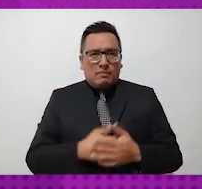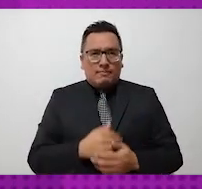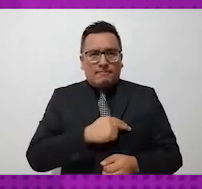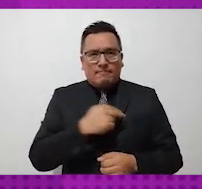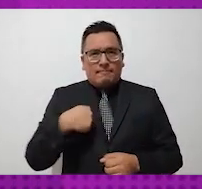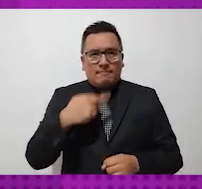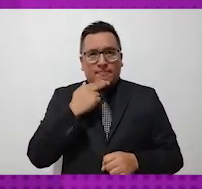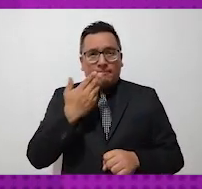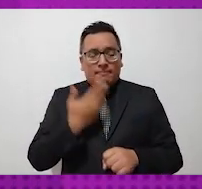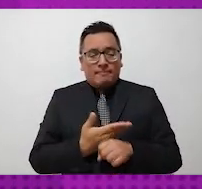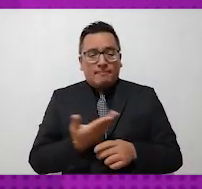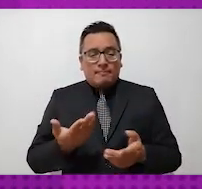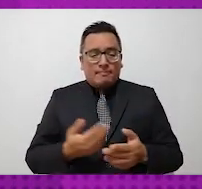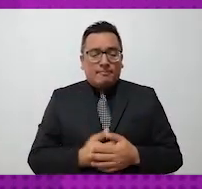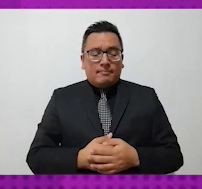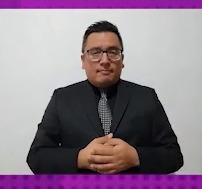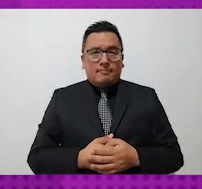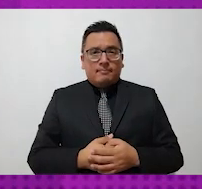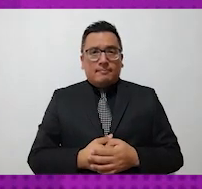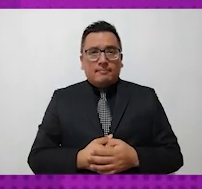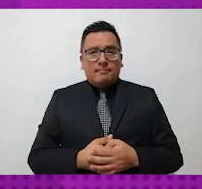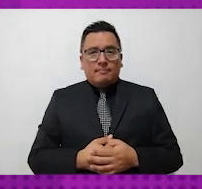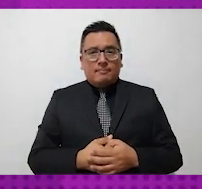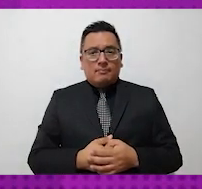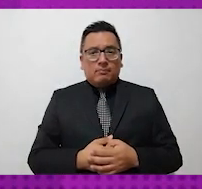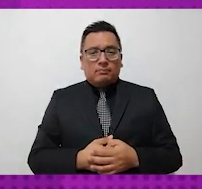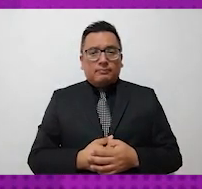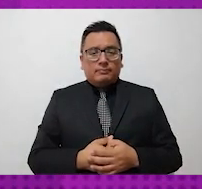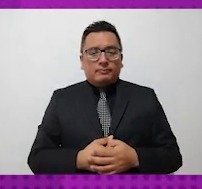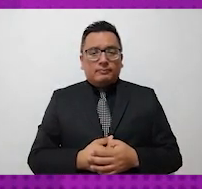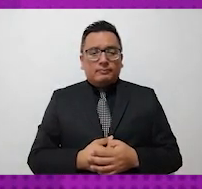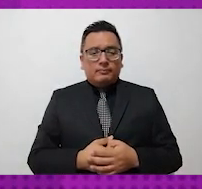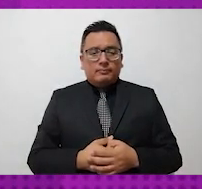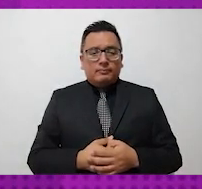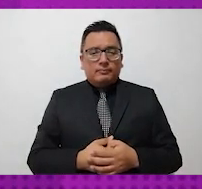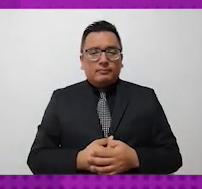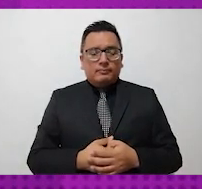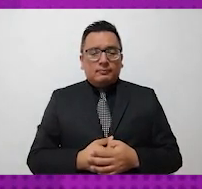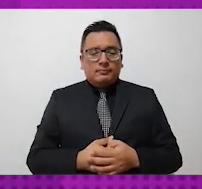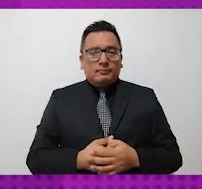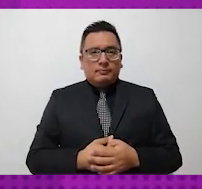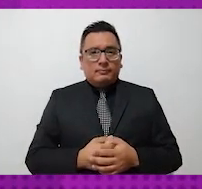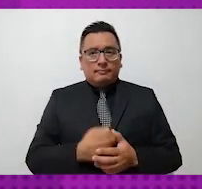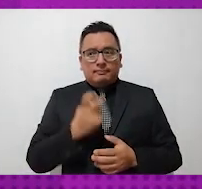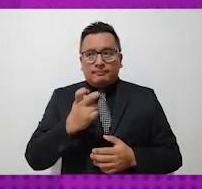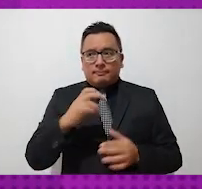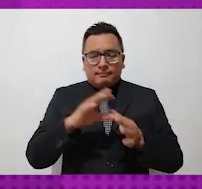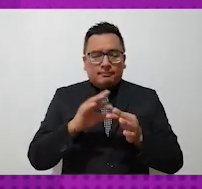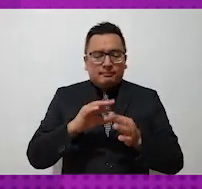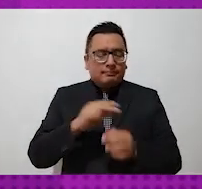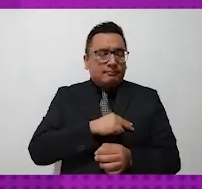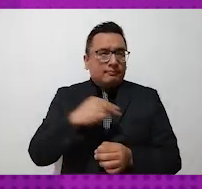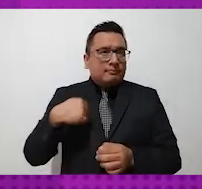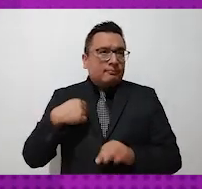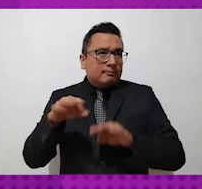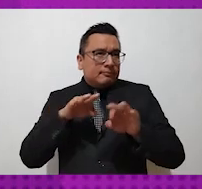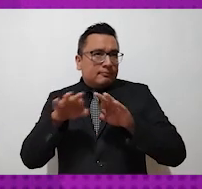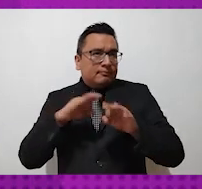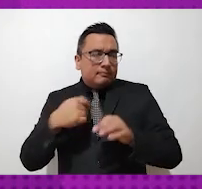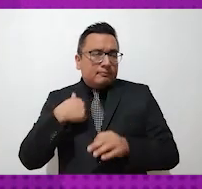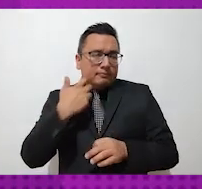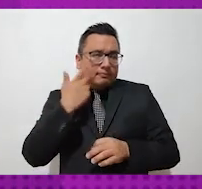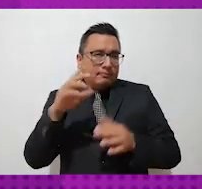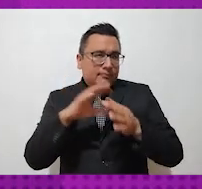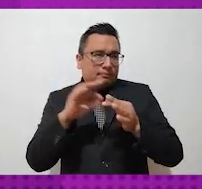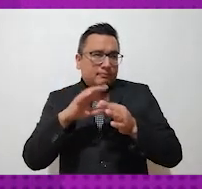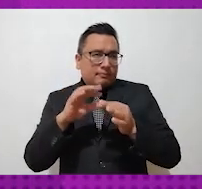graves. Y para hablar un poquito más sobre el trabajo de la Contraloría, me gustaría